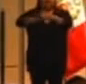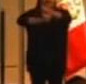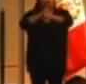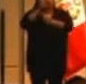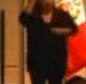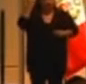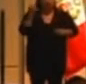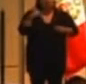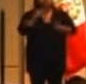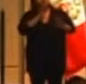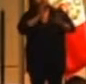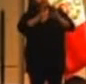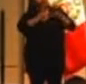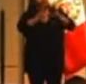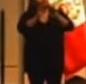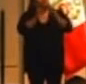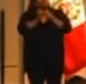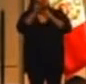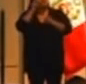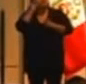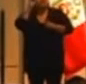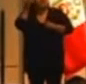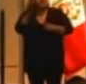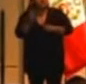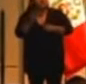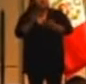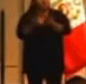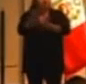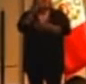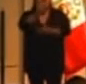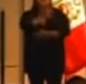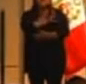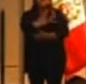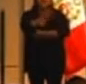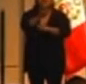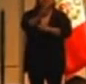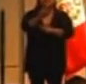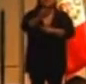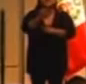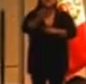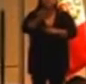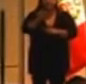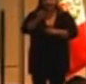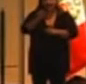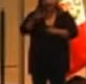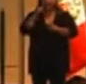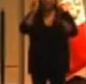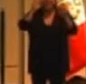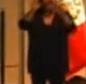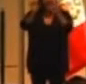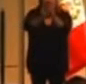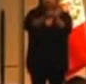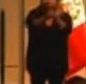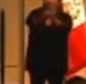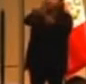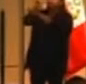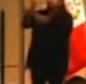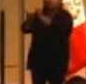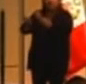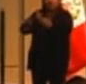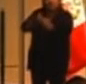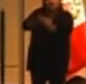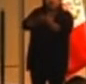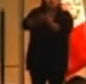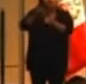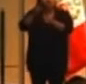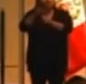pasado hablábamos de la creación de las primeras fiscalías distritales, que ha sido un ejemplo que ha sido seguido en